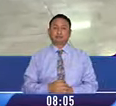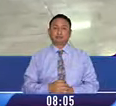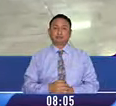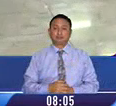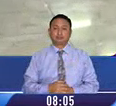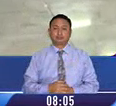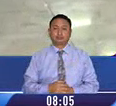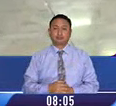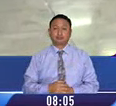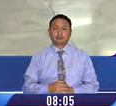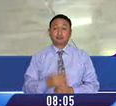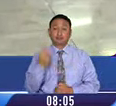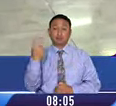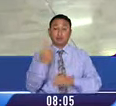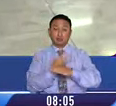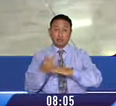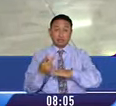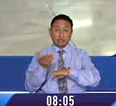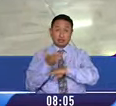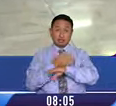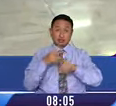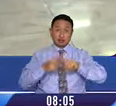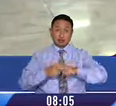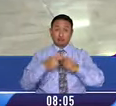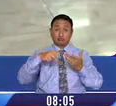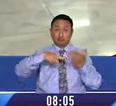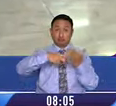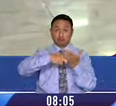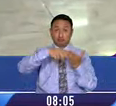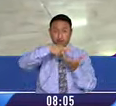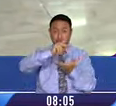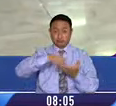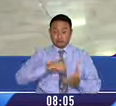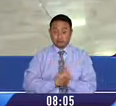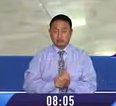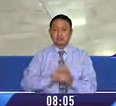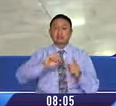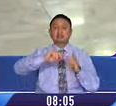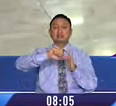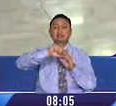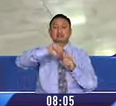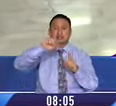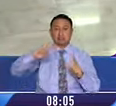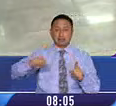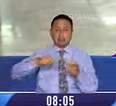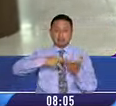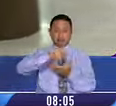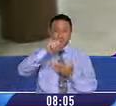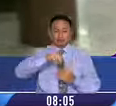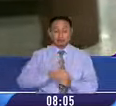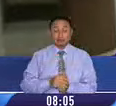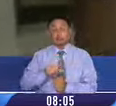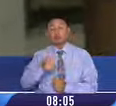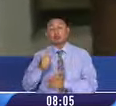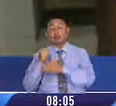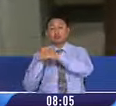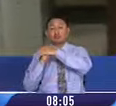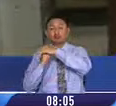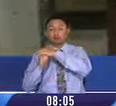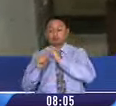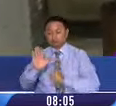que ya se dio hace 2 semanas y se registraron varios problemas con el sistema de recaudo, principalmente también con uno de los trenes